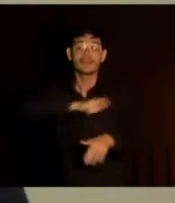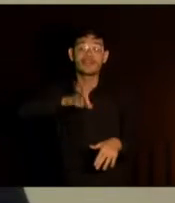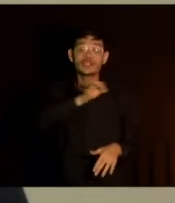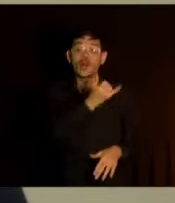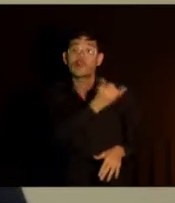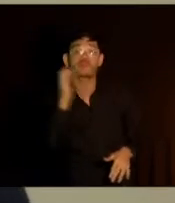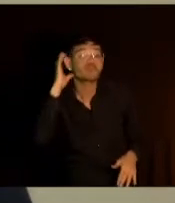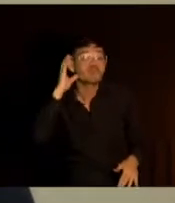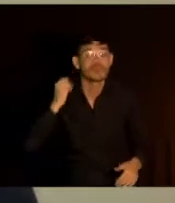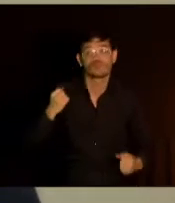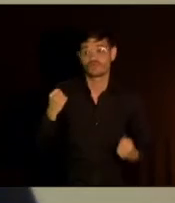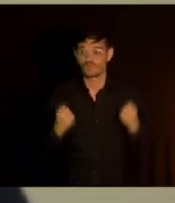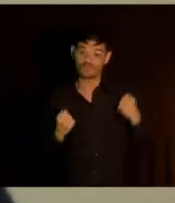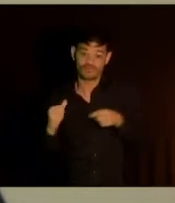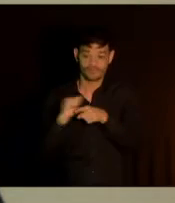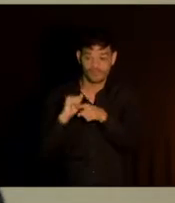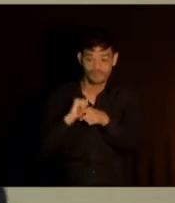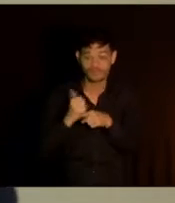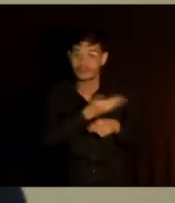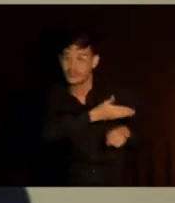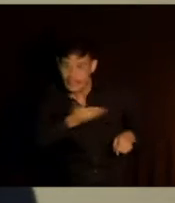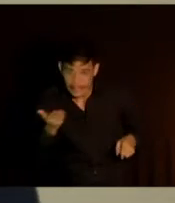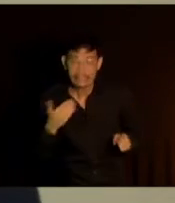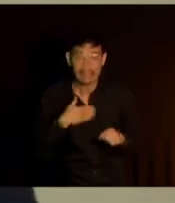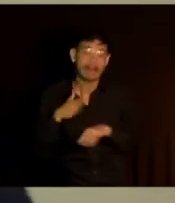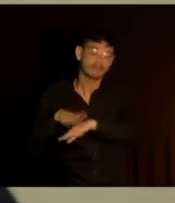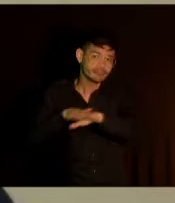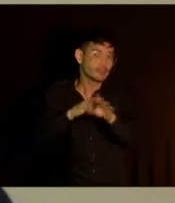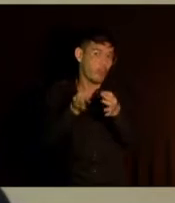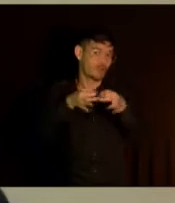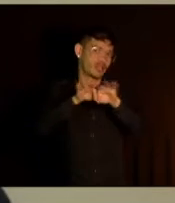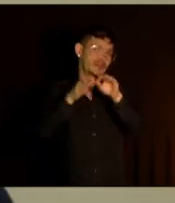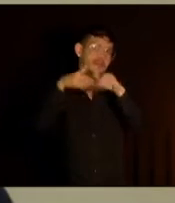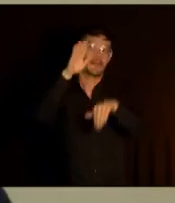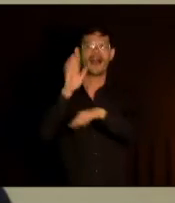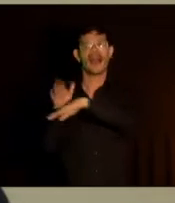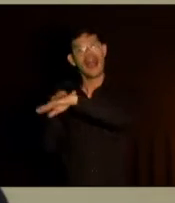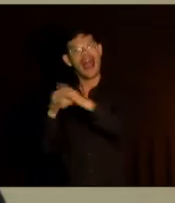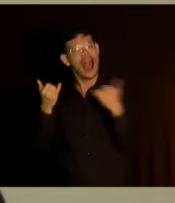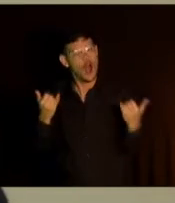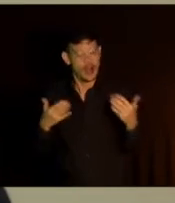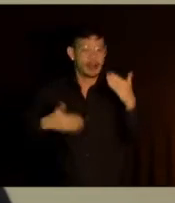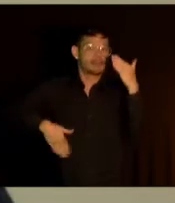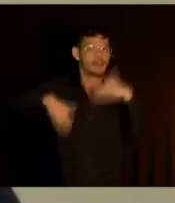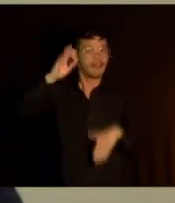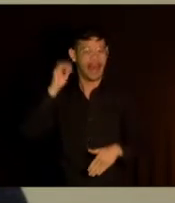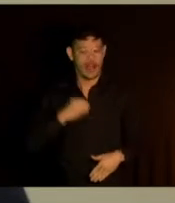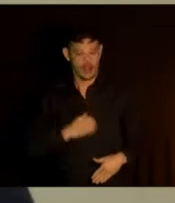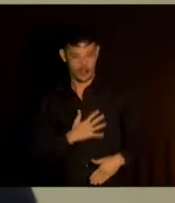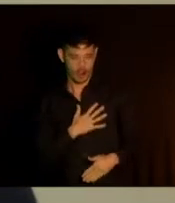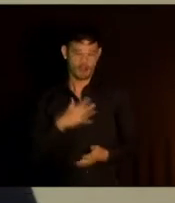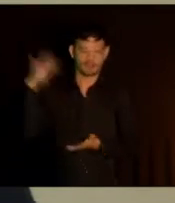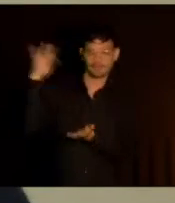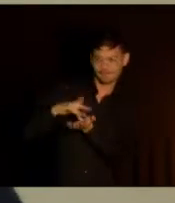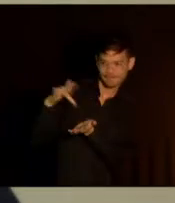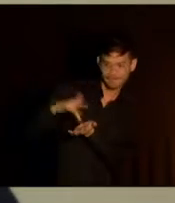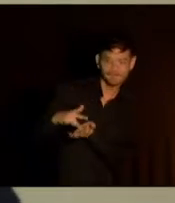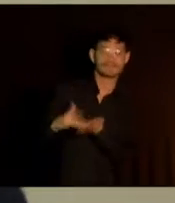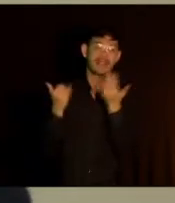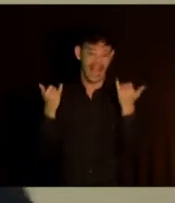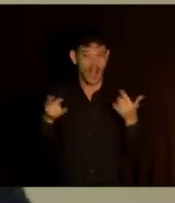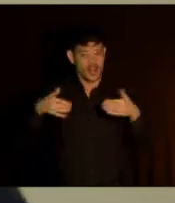más oportunidades de participación, van a tener más maneras democráticas de defender sus